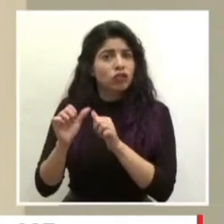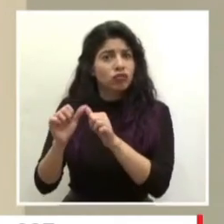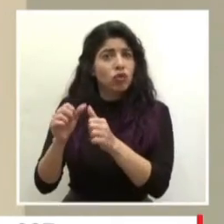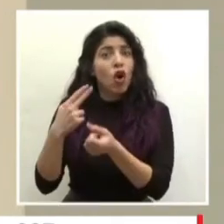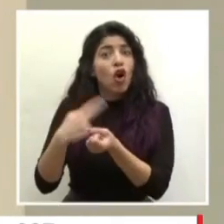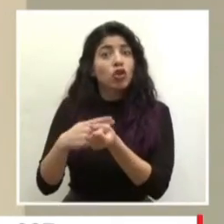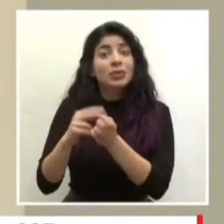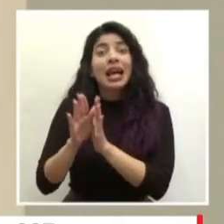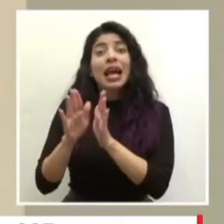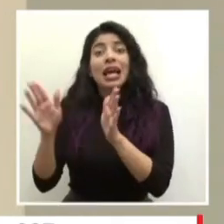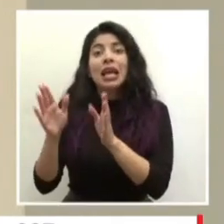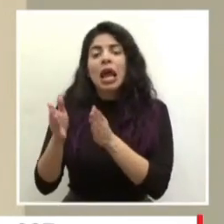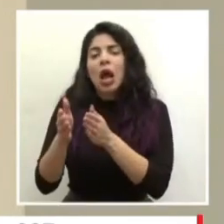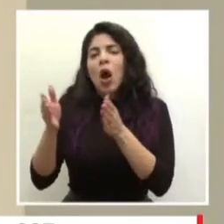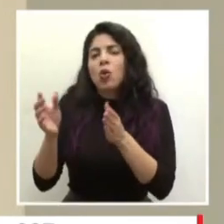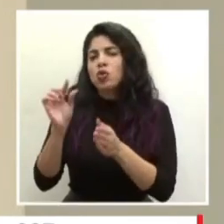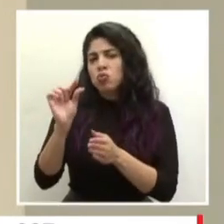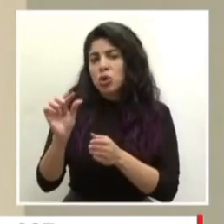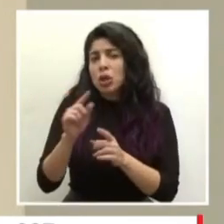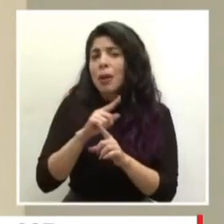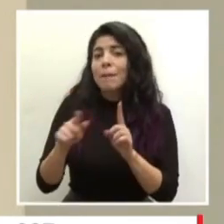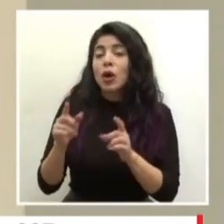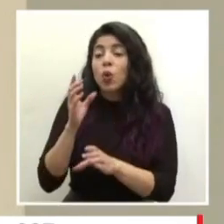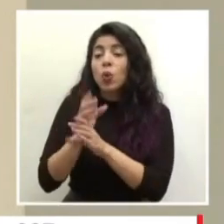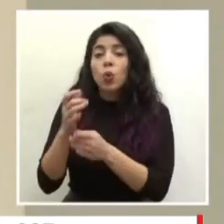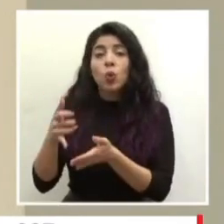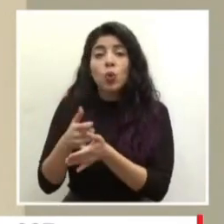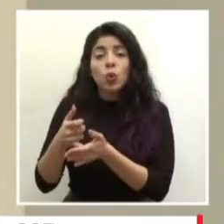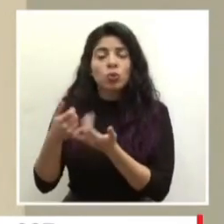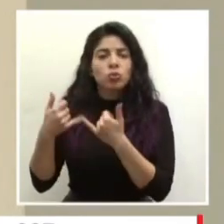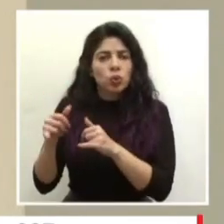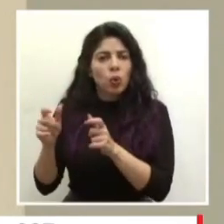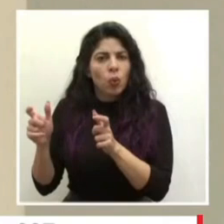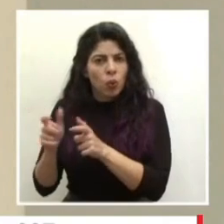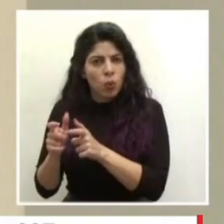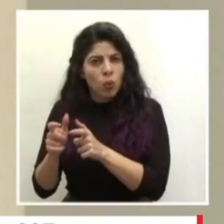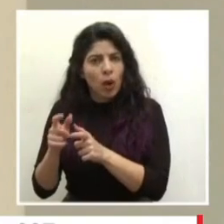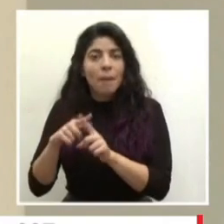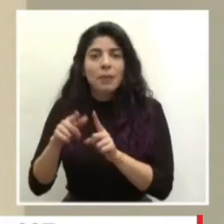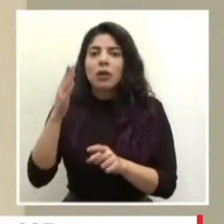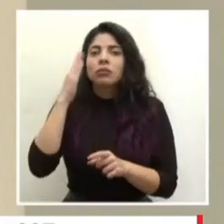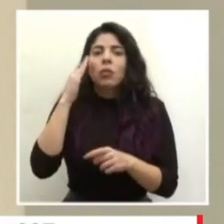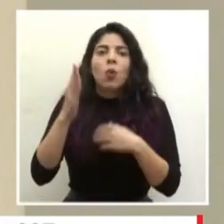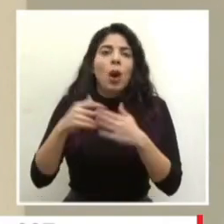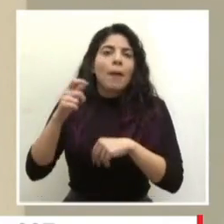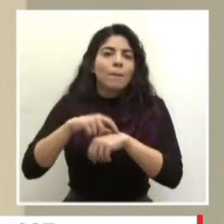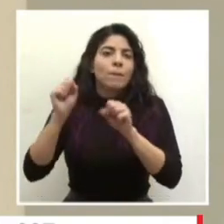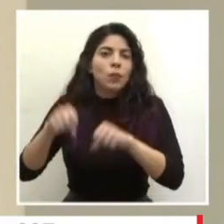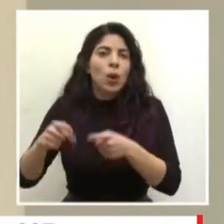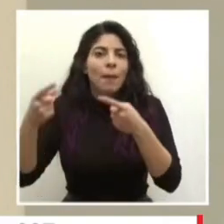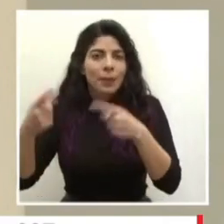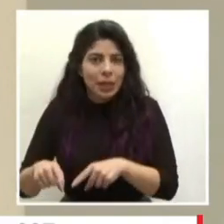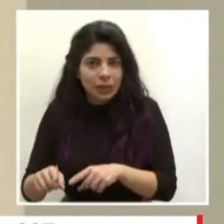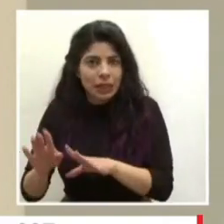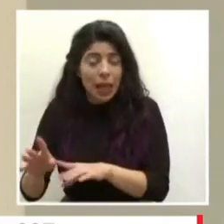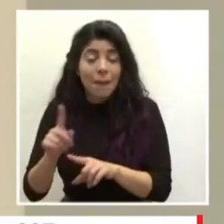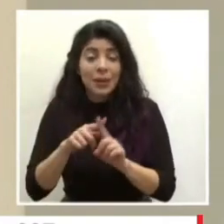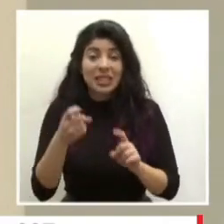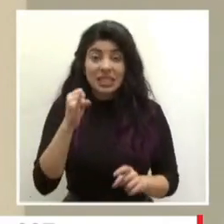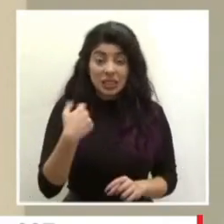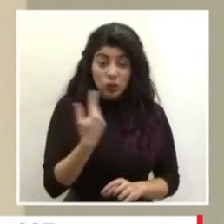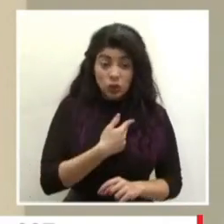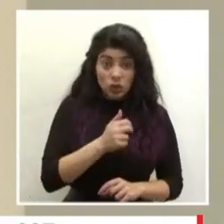hospitalizaciones generales se ha aumentado un poco, sin embargo, no a nivel de cuidados intensivos, sin embargo, sabemos que eso, pues, puede ocurrir. Pero vuelvo al punto, o sea, si nos